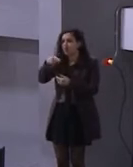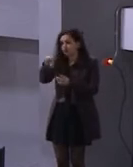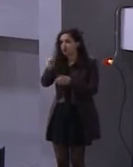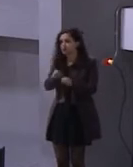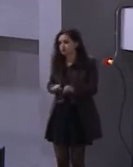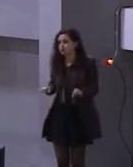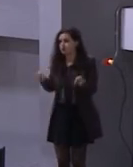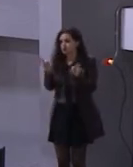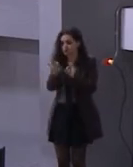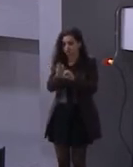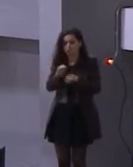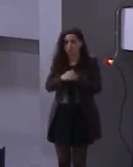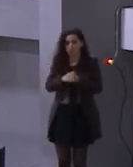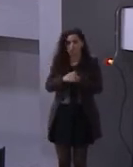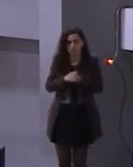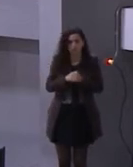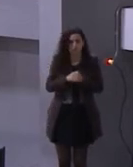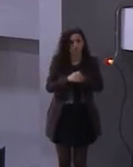universidad.